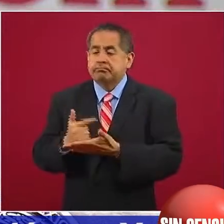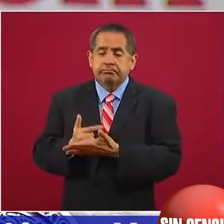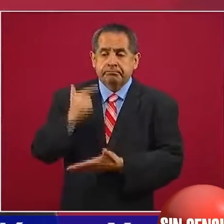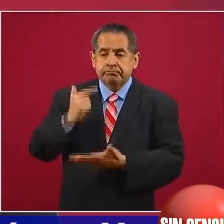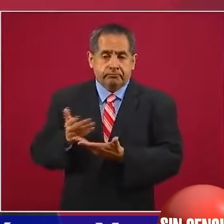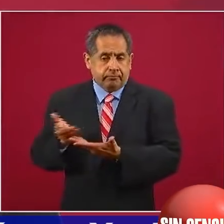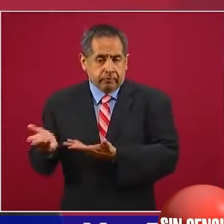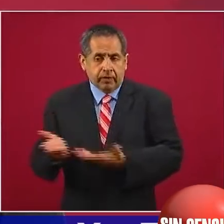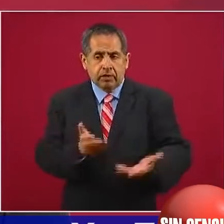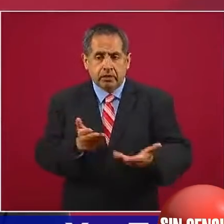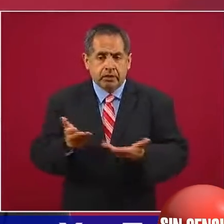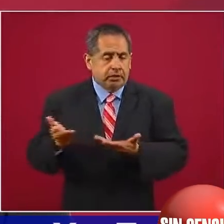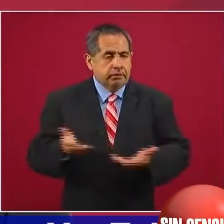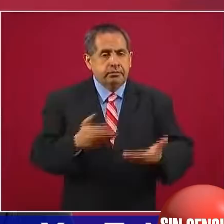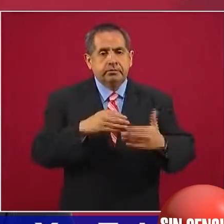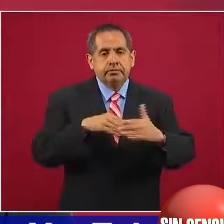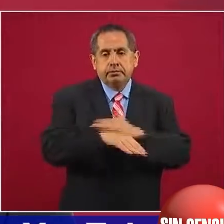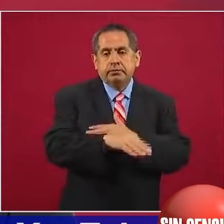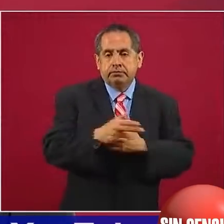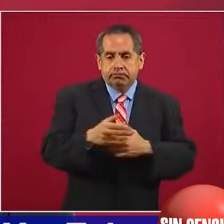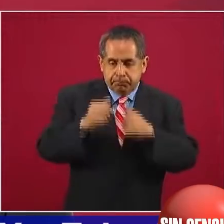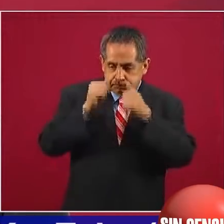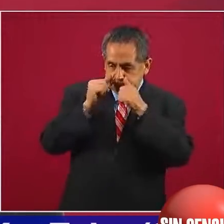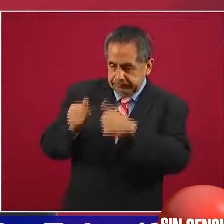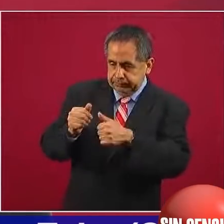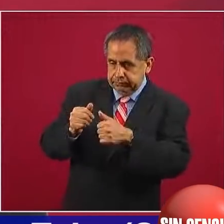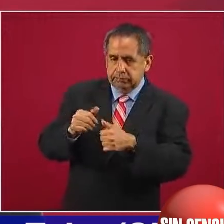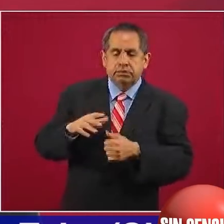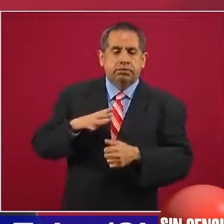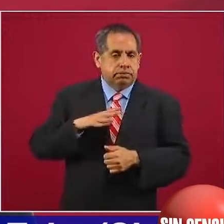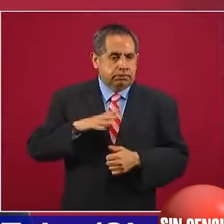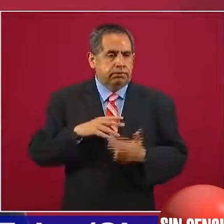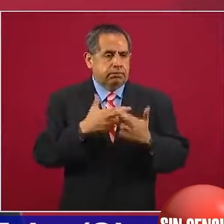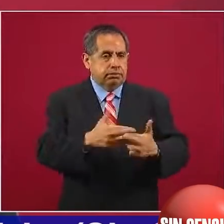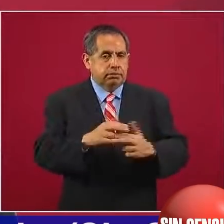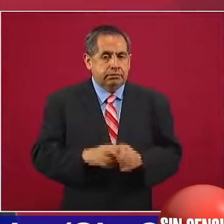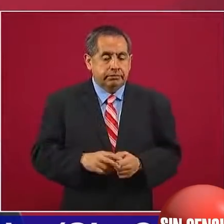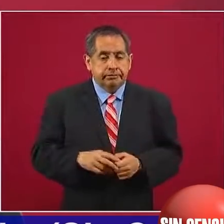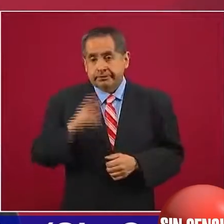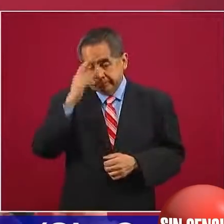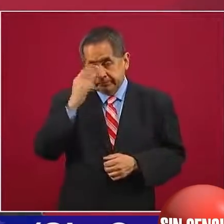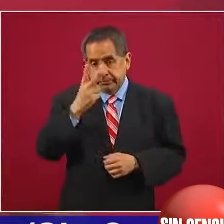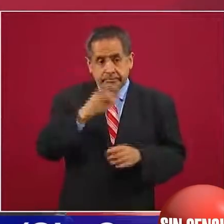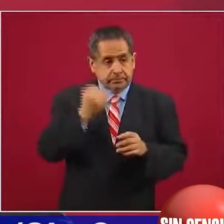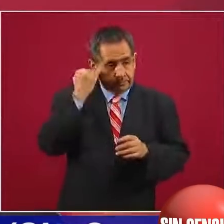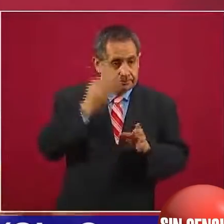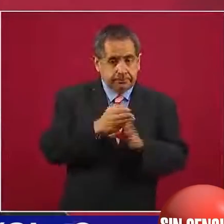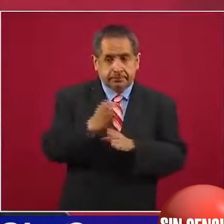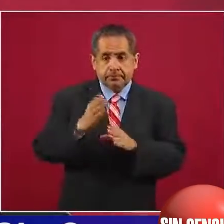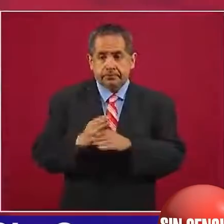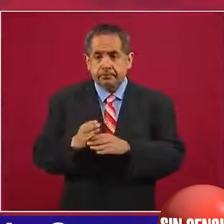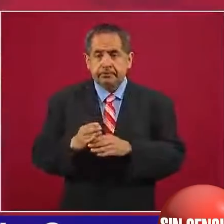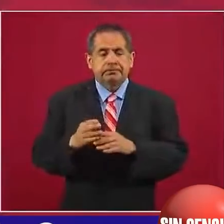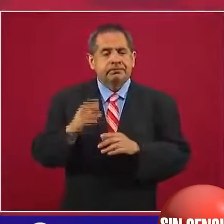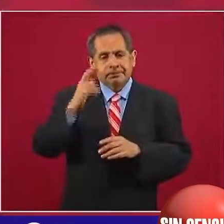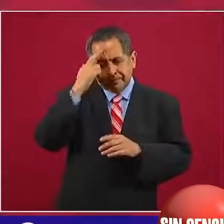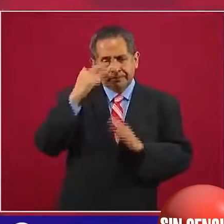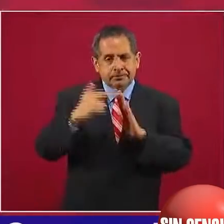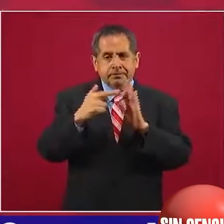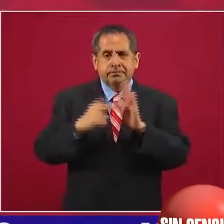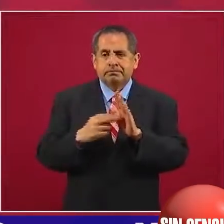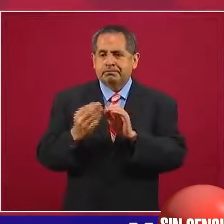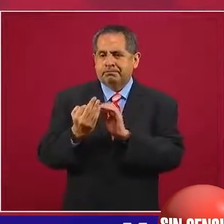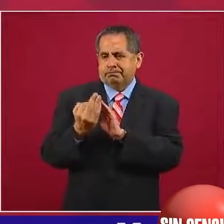epidemia, donde a través de 2 mecanismos, la mitigación comunitaria masiva, que es estas medidas de